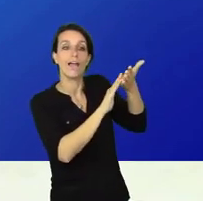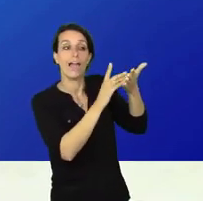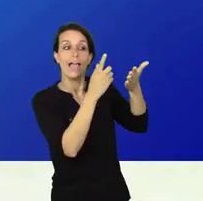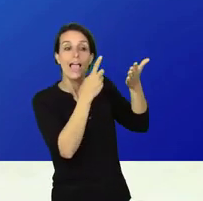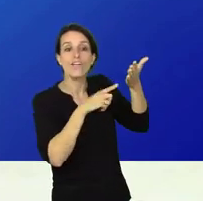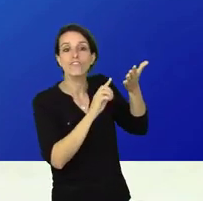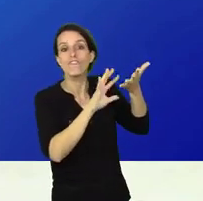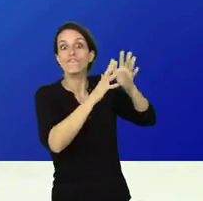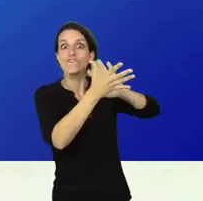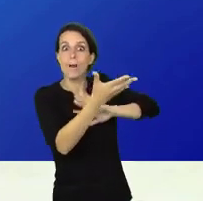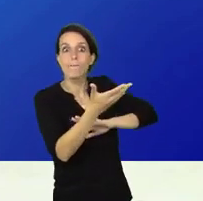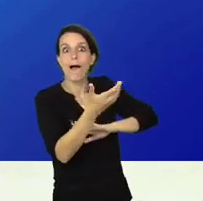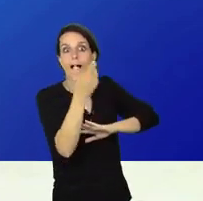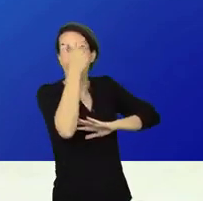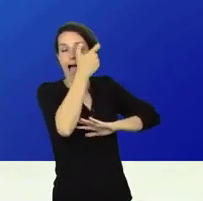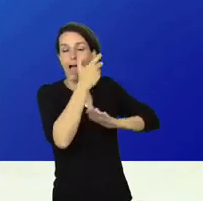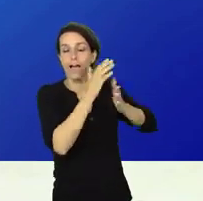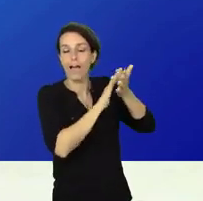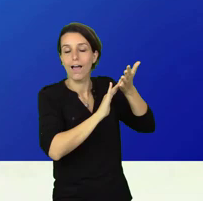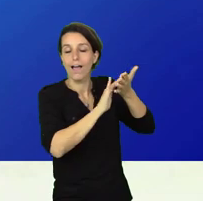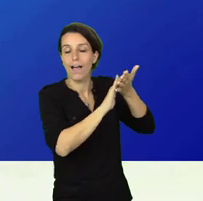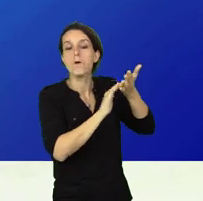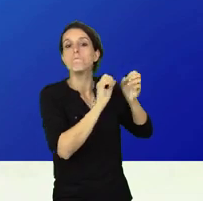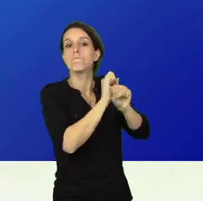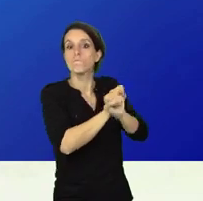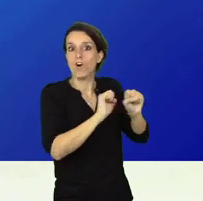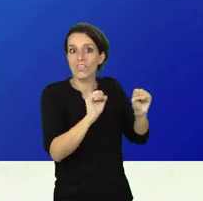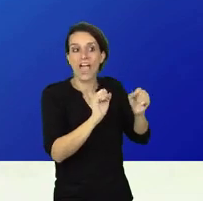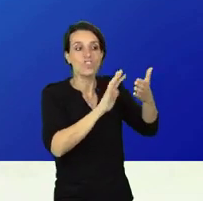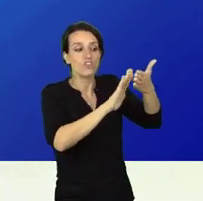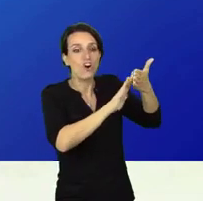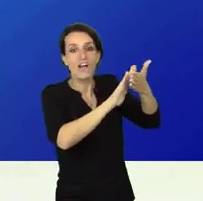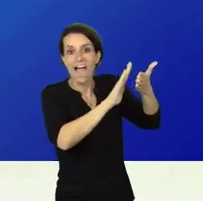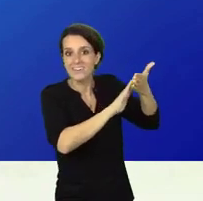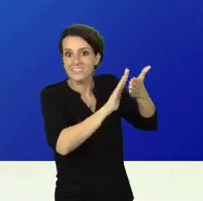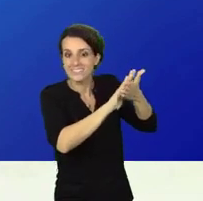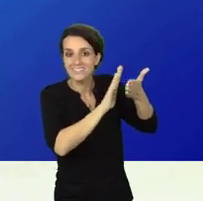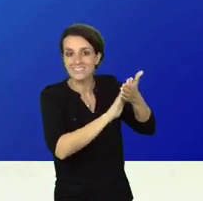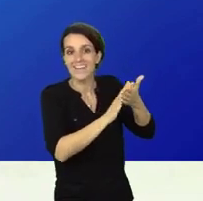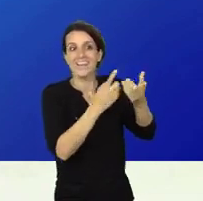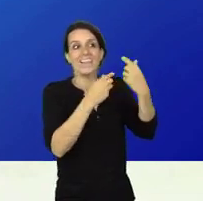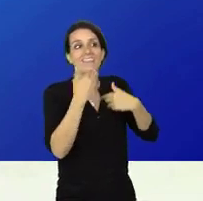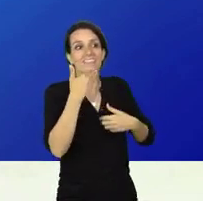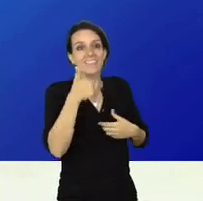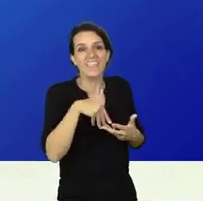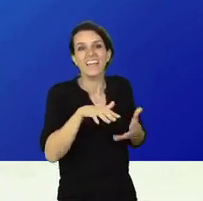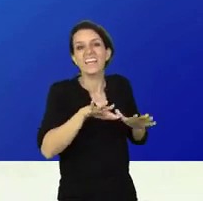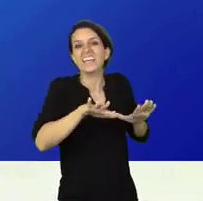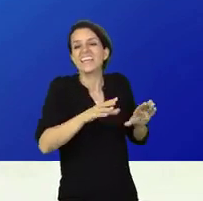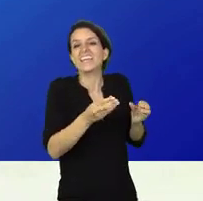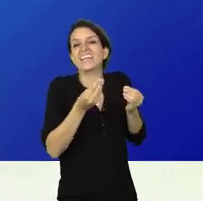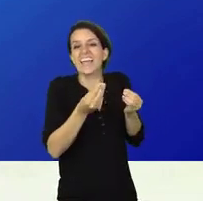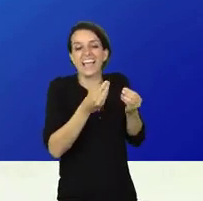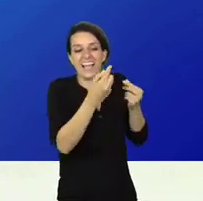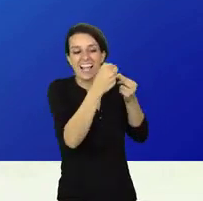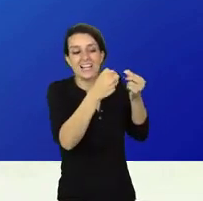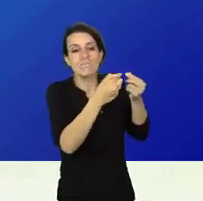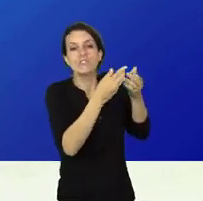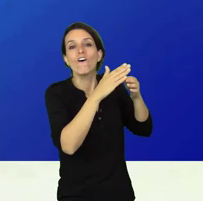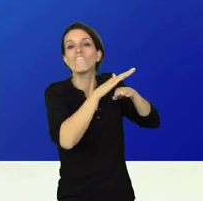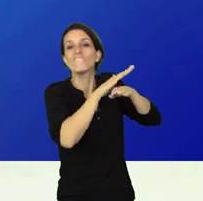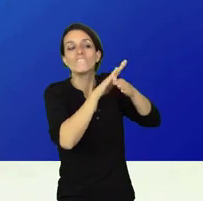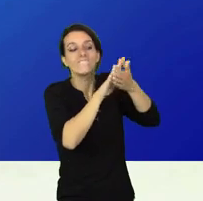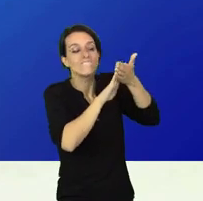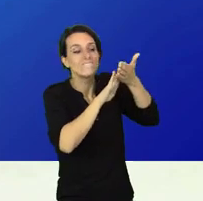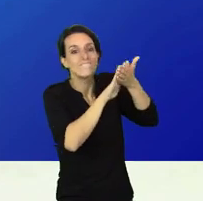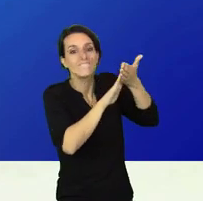museo, entonces también la audiodescripción era un complemento a la posibilidad de tocar esas obras y entender un poco ciertos